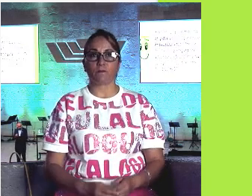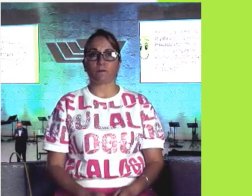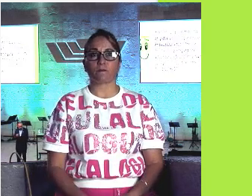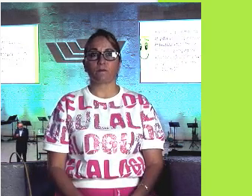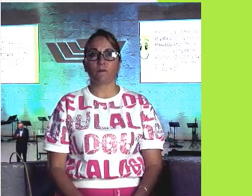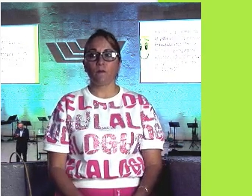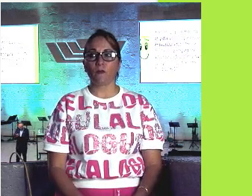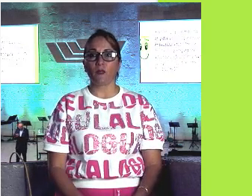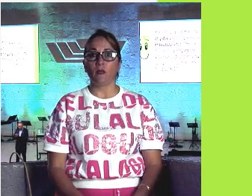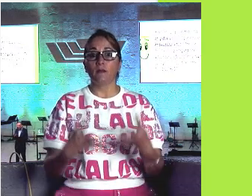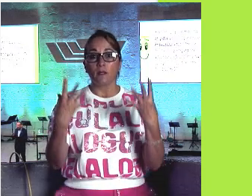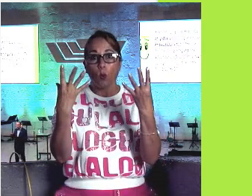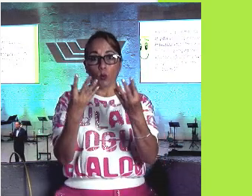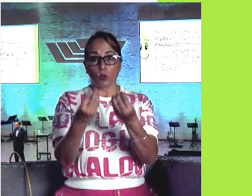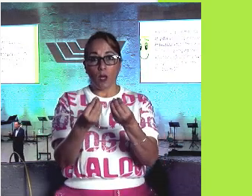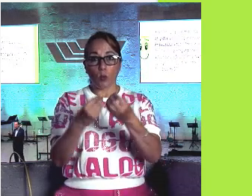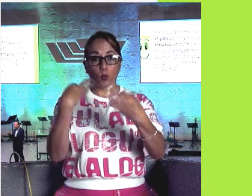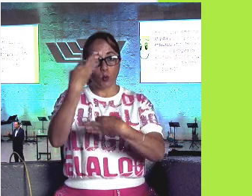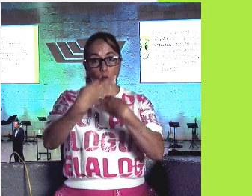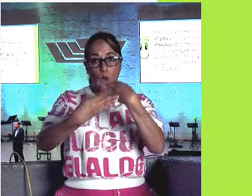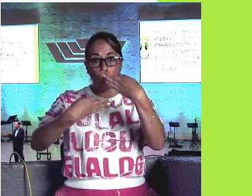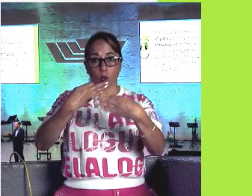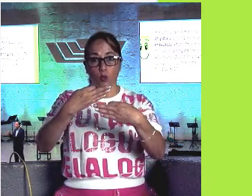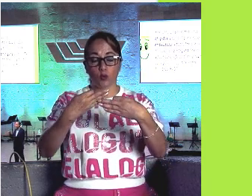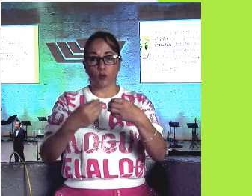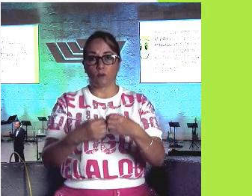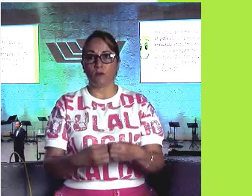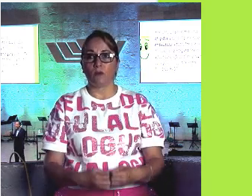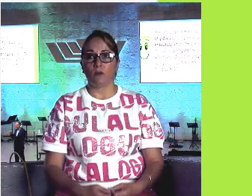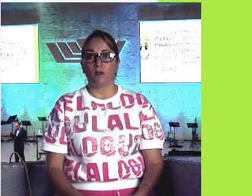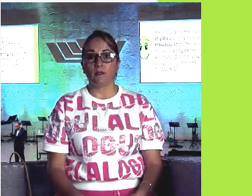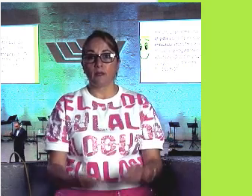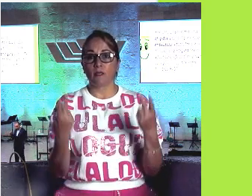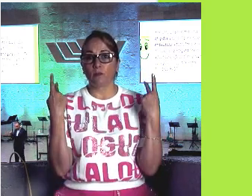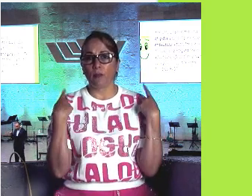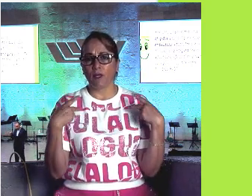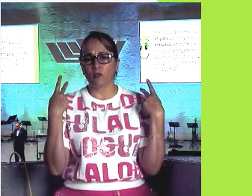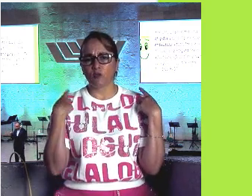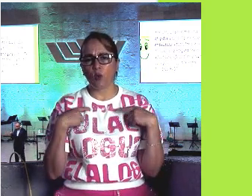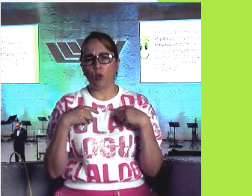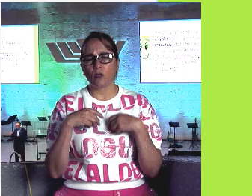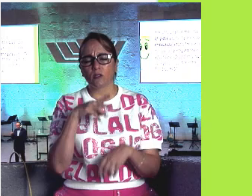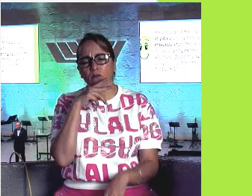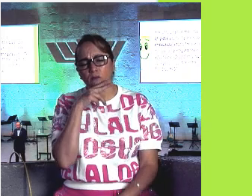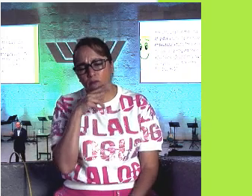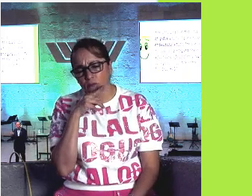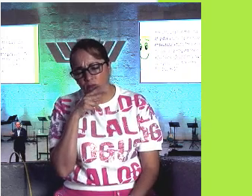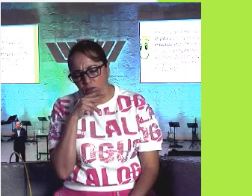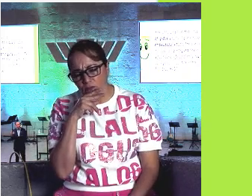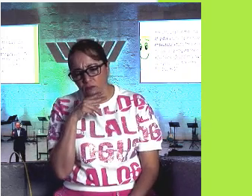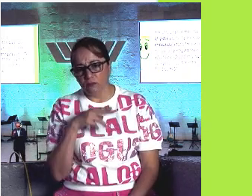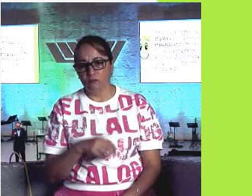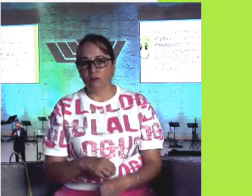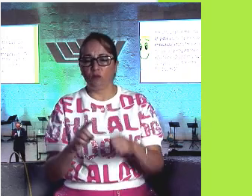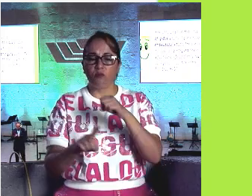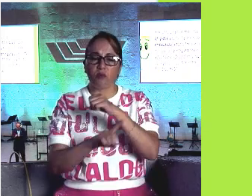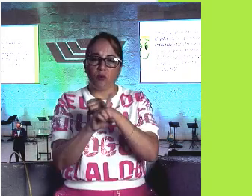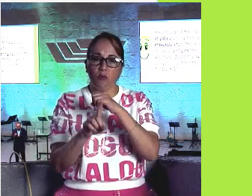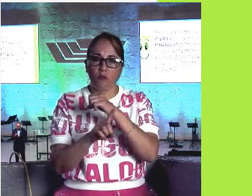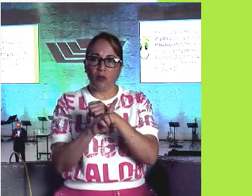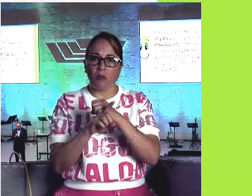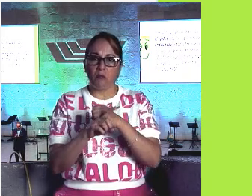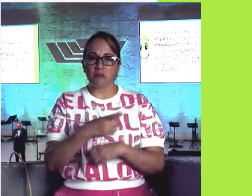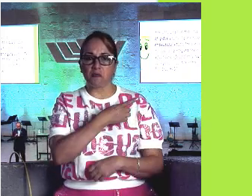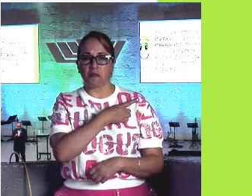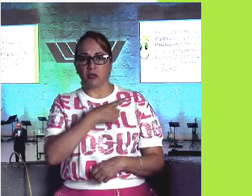Y se juntaron con él todos los quienes afligidos, todo el que estaba endeudado